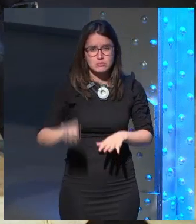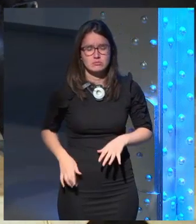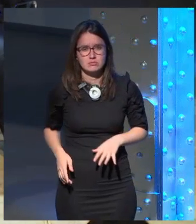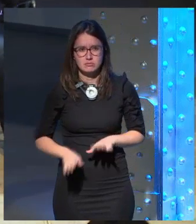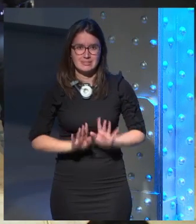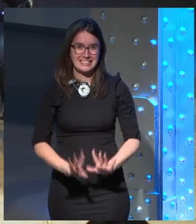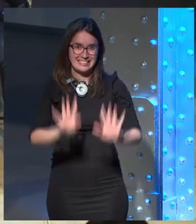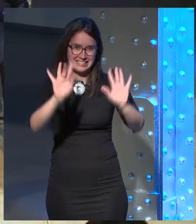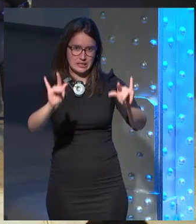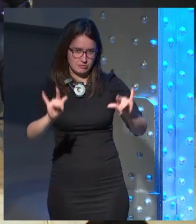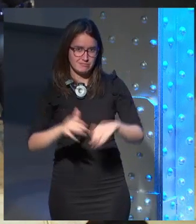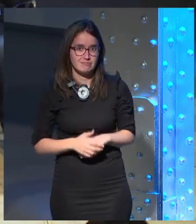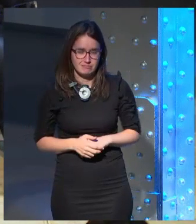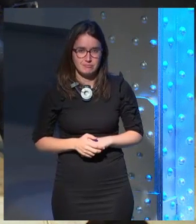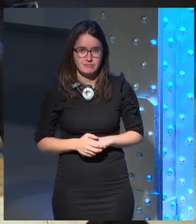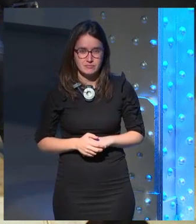Yes. Sí, volvería.